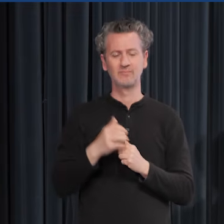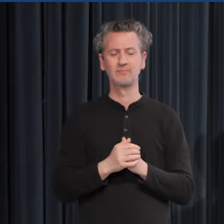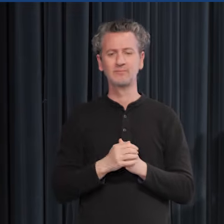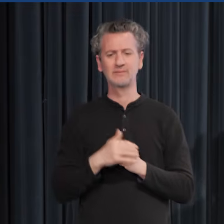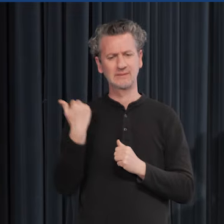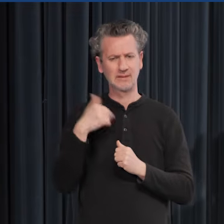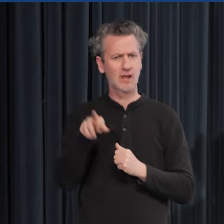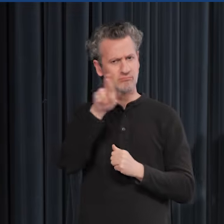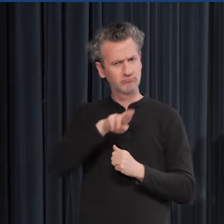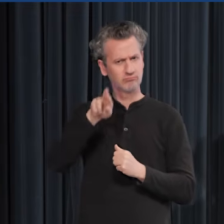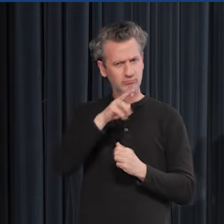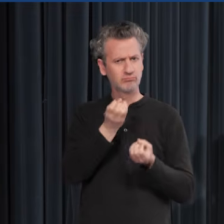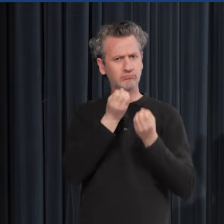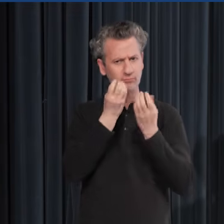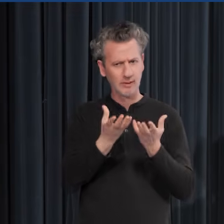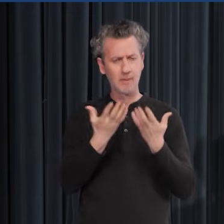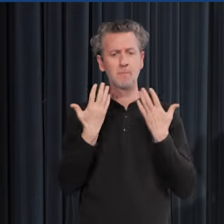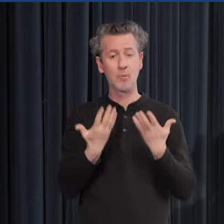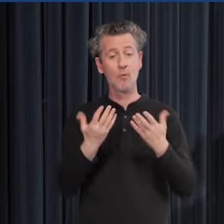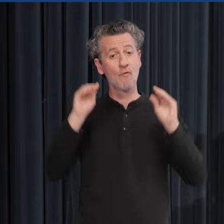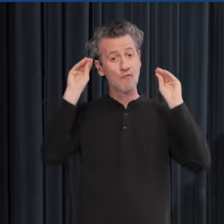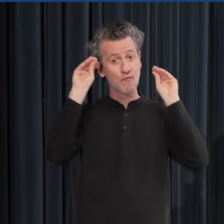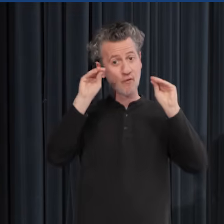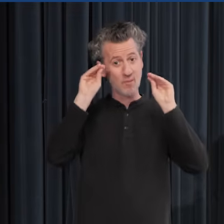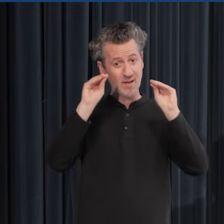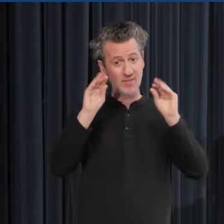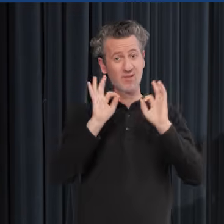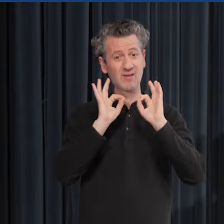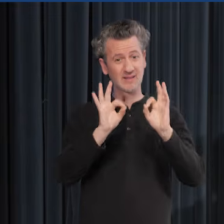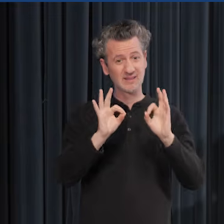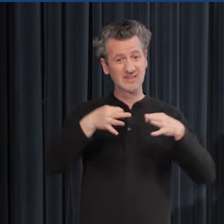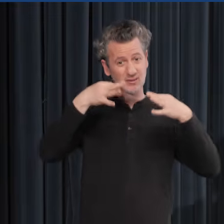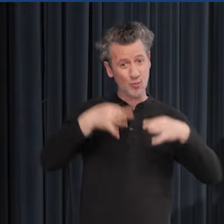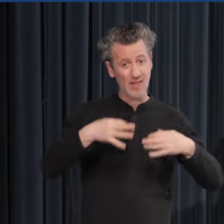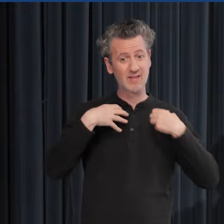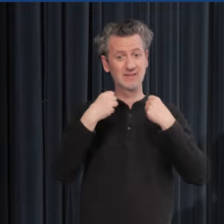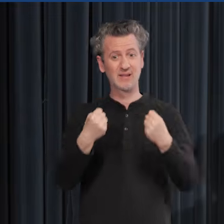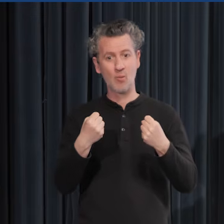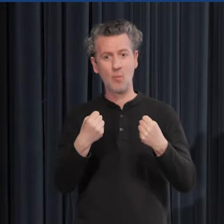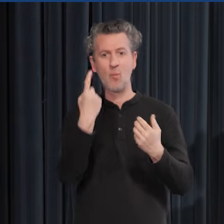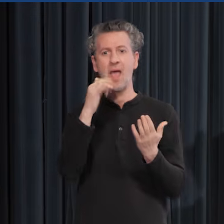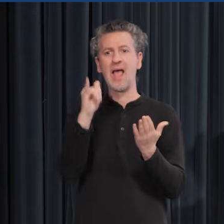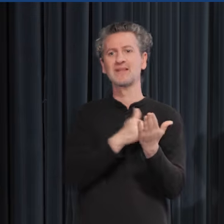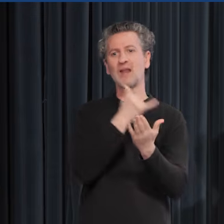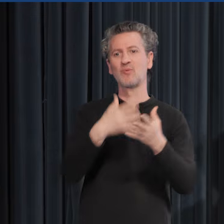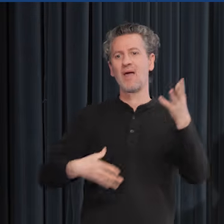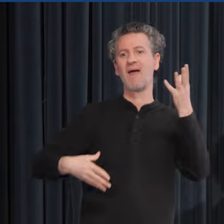comentado muchísimas veces, pero que la formación en materia de seguridad y salud no tiene que ser un módulo adicional y anejo al